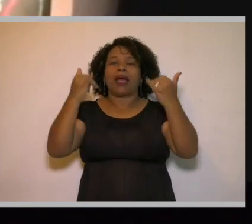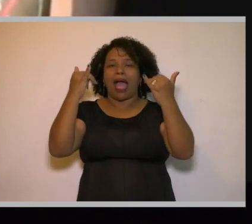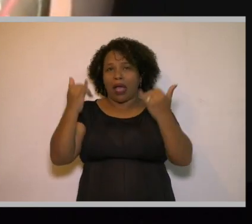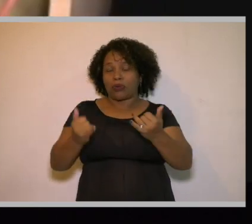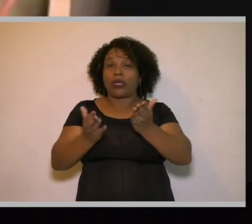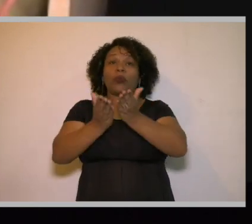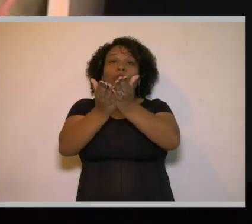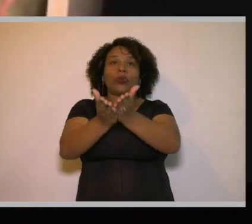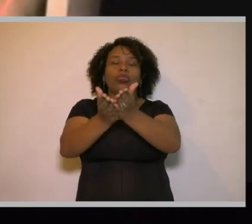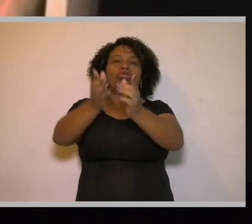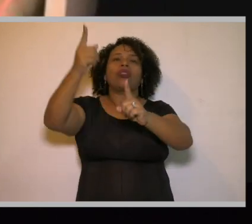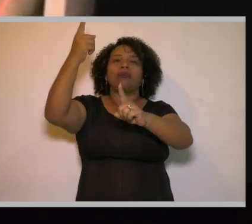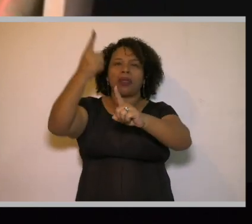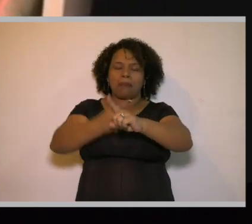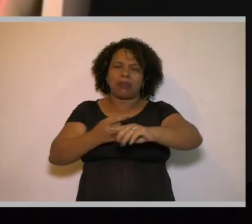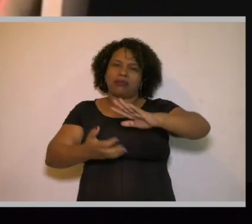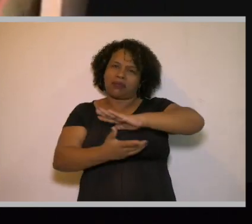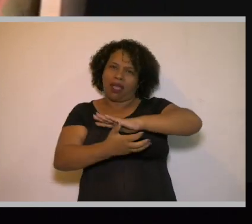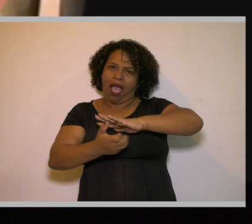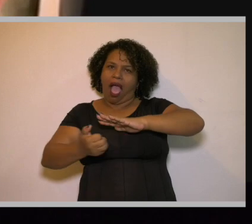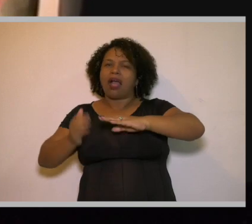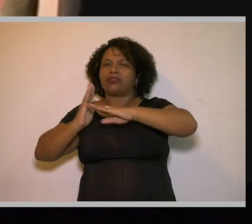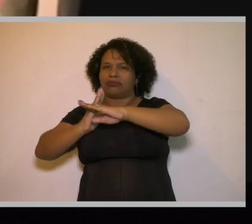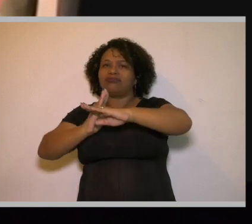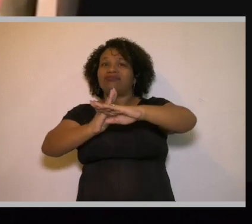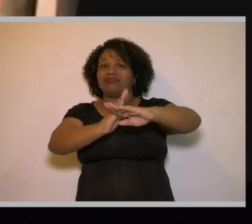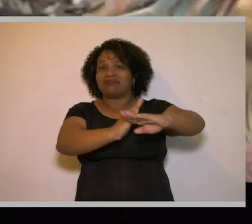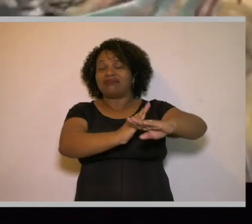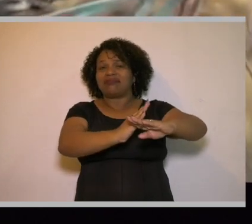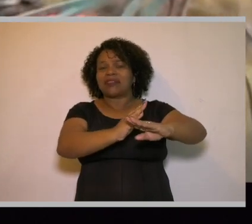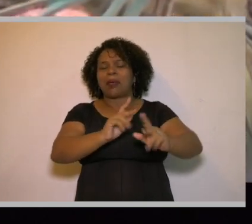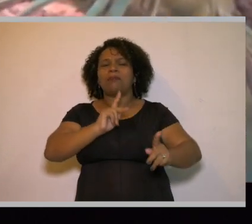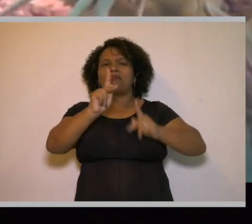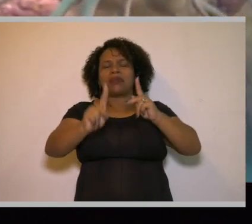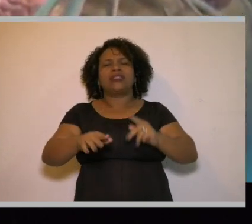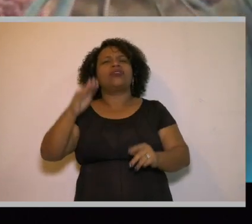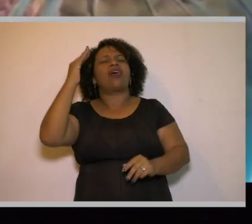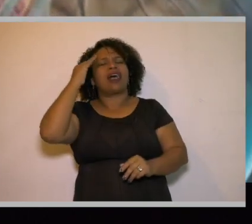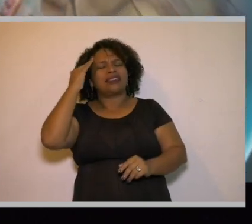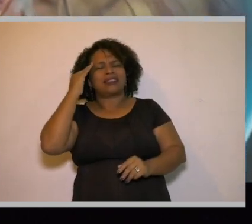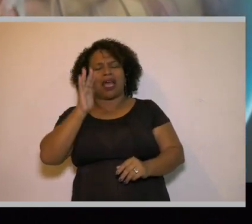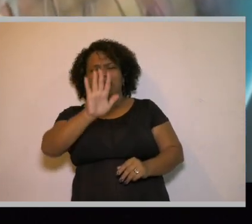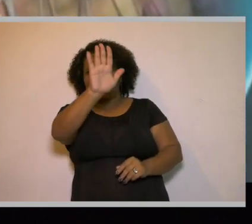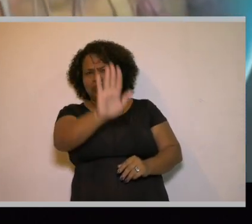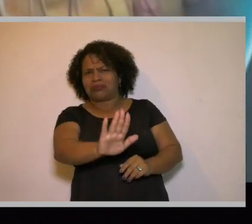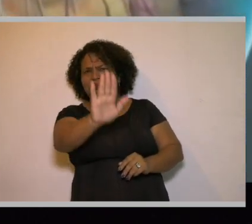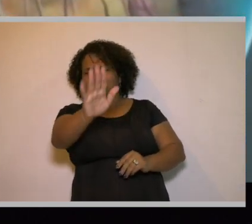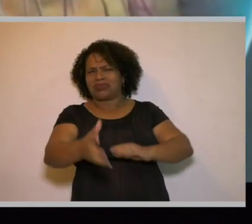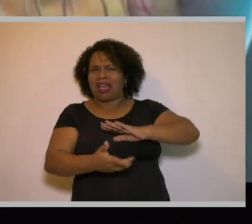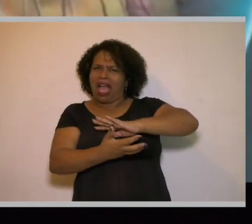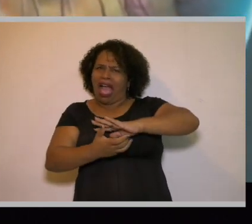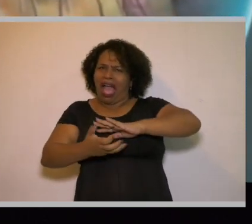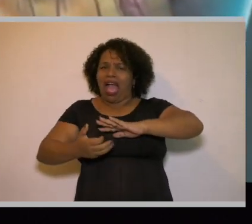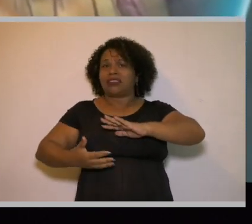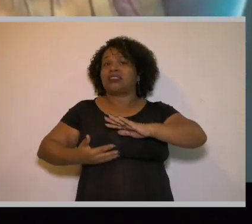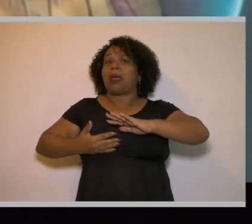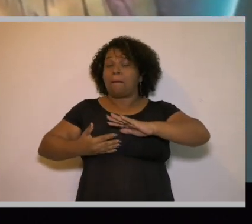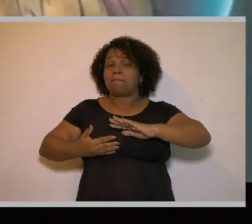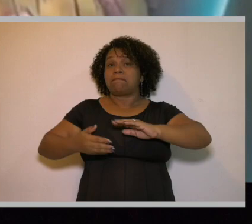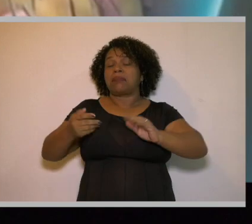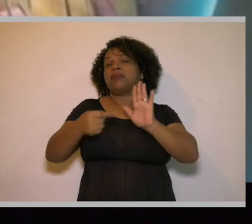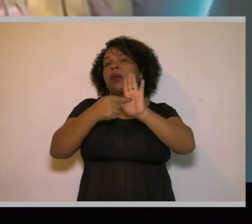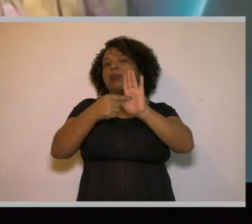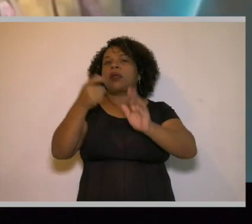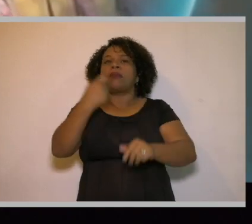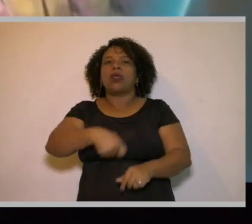mama. La conmemoración de fechas internacionales contra las enfermedades permite a la sociedad tomar conciencia de patologías como el cáncer de mama,